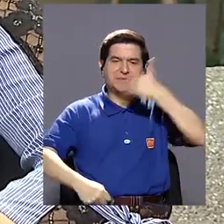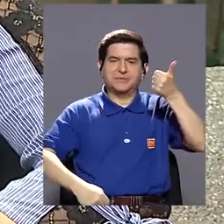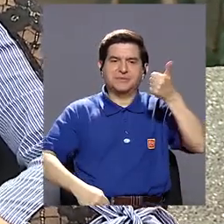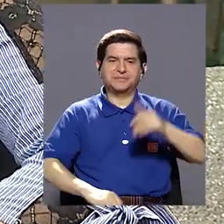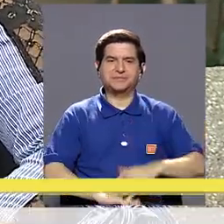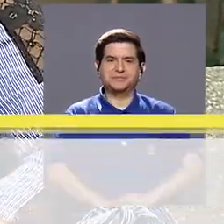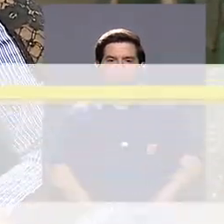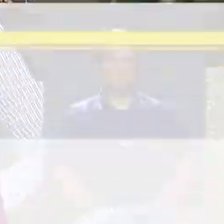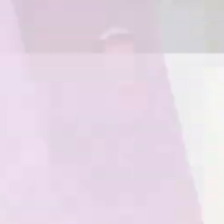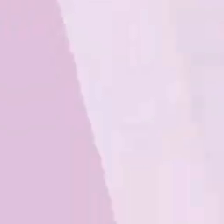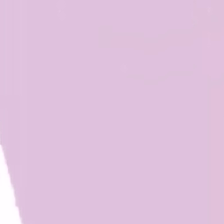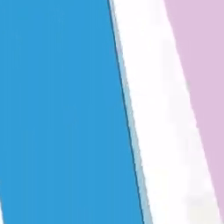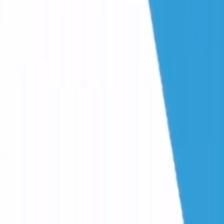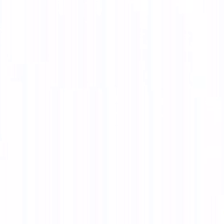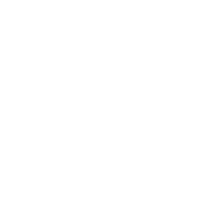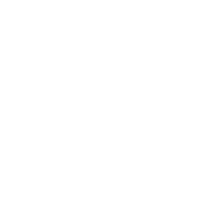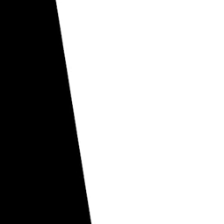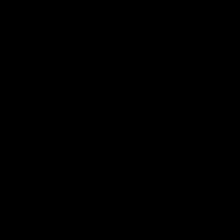Mejor.